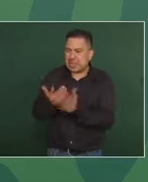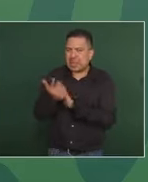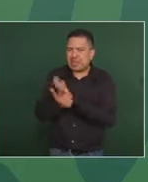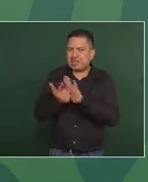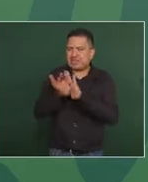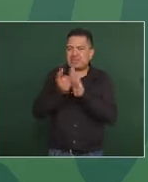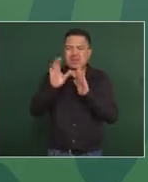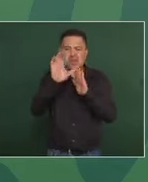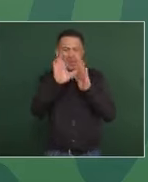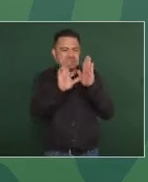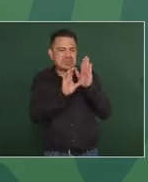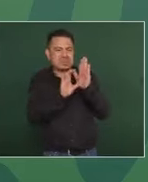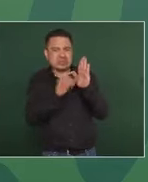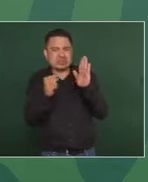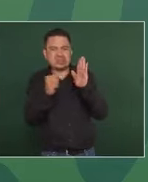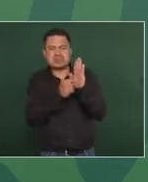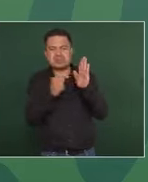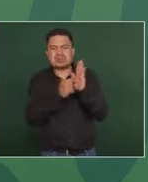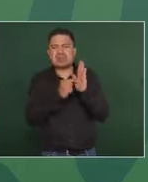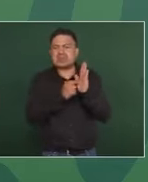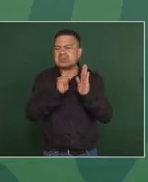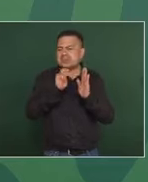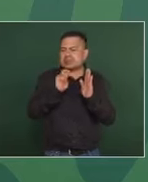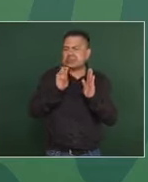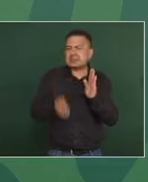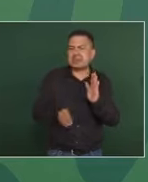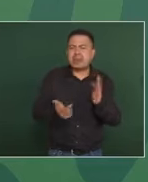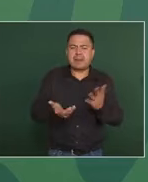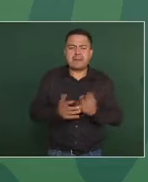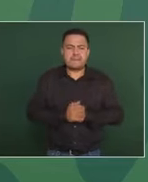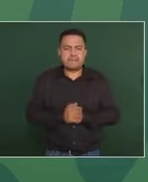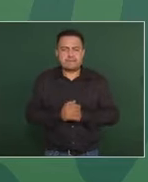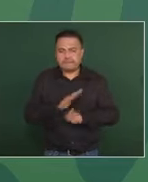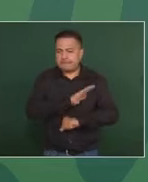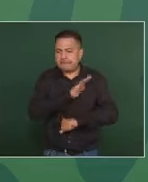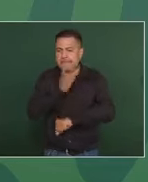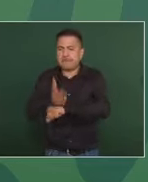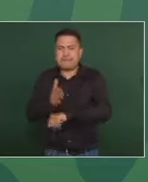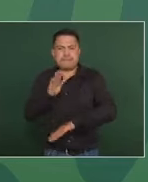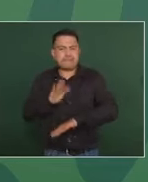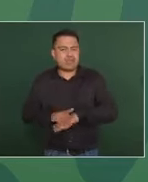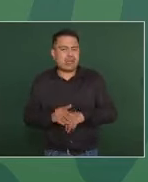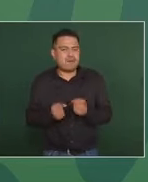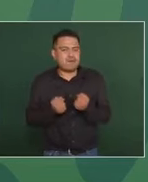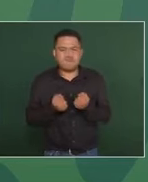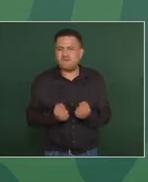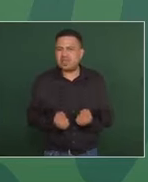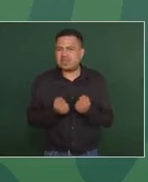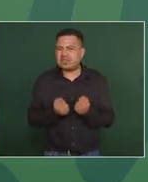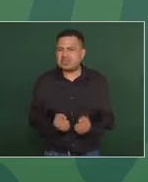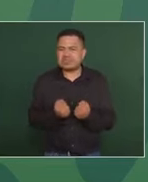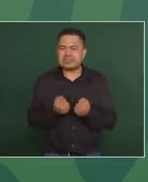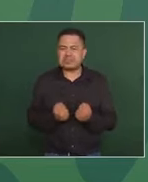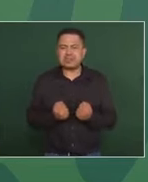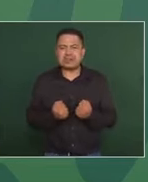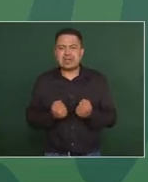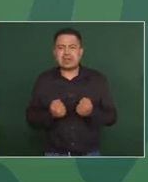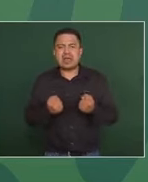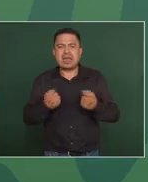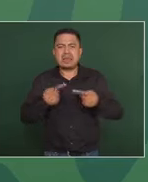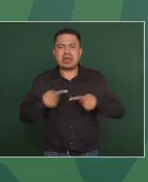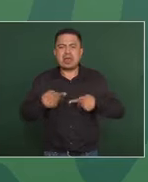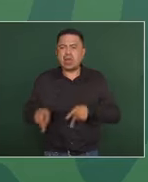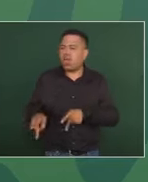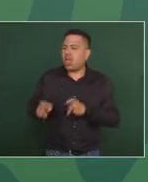a la Constitución es castigar con más severidad a los